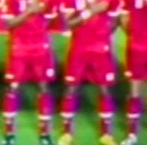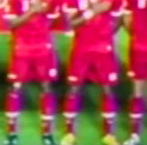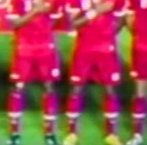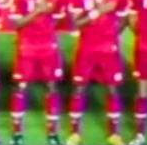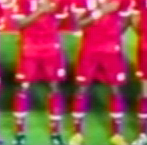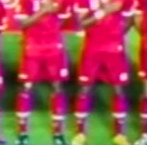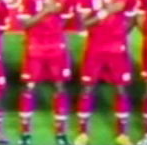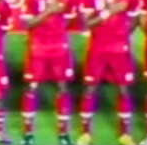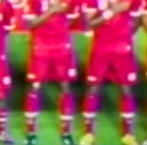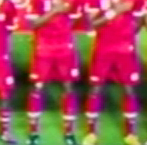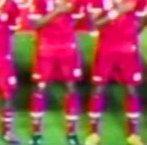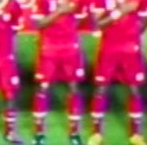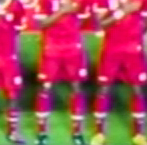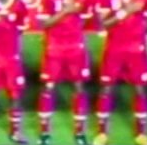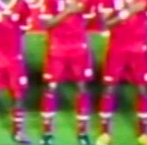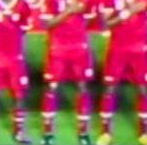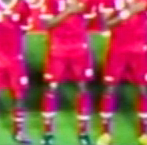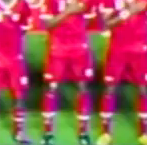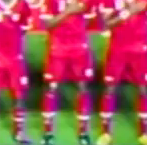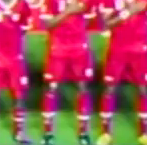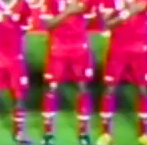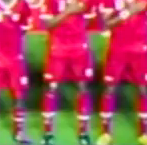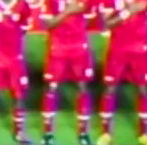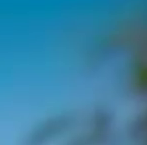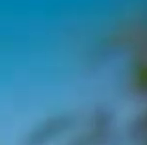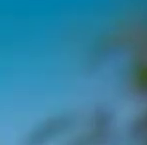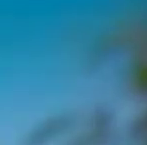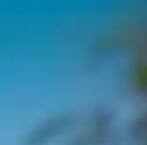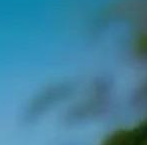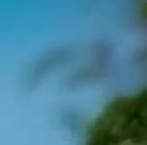americadecali.co y colboletos.com.